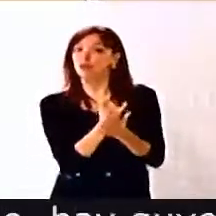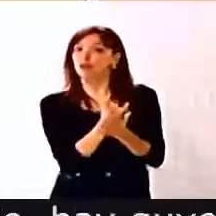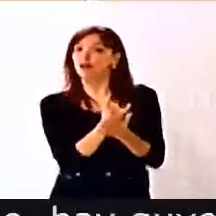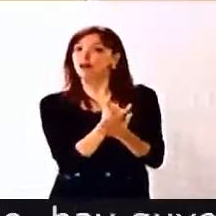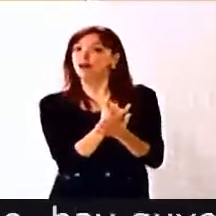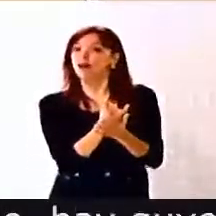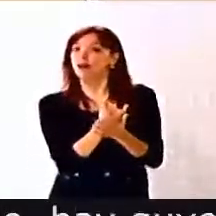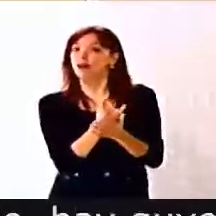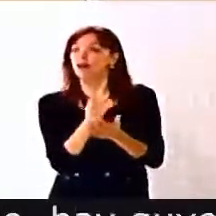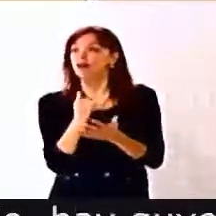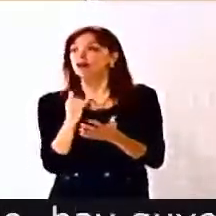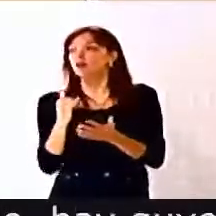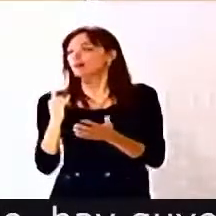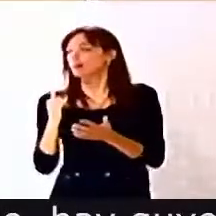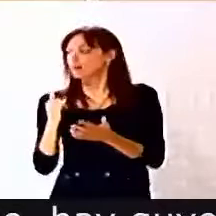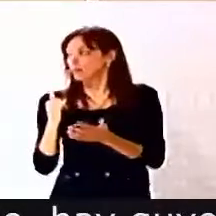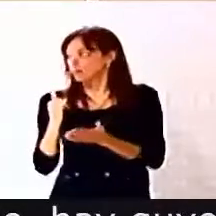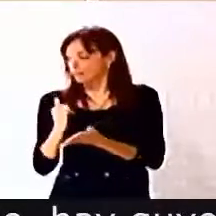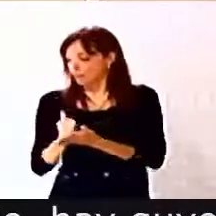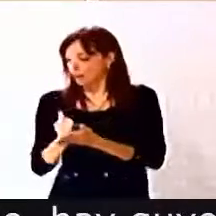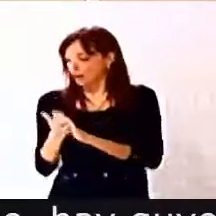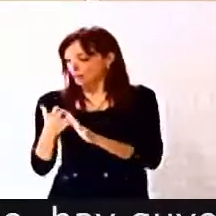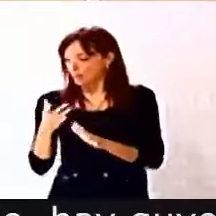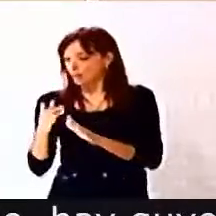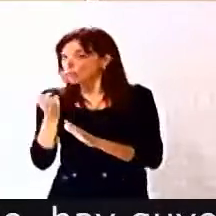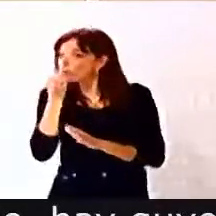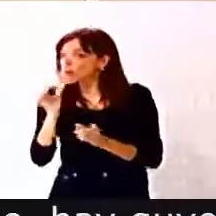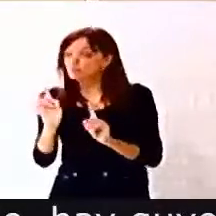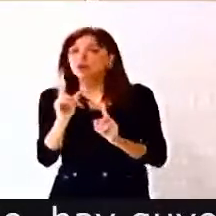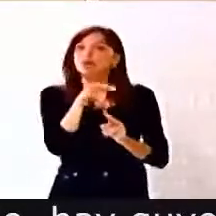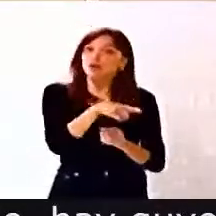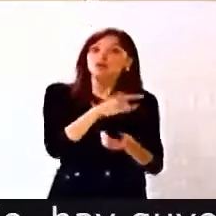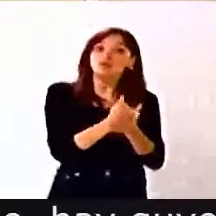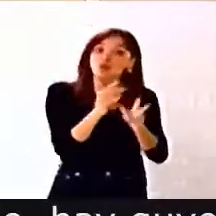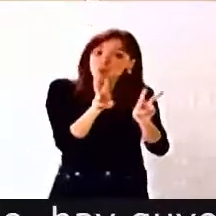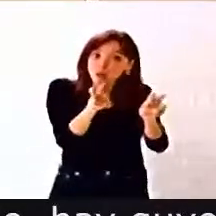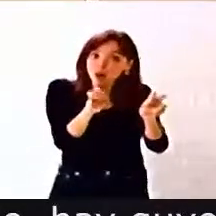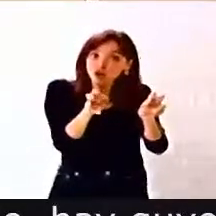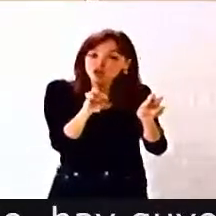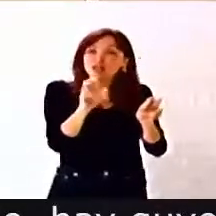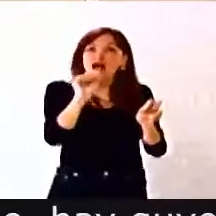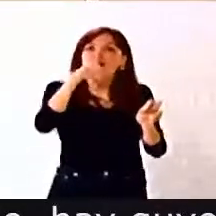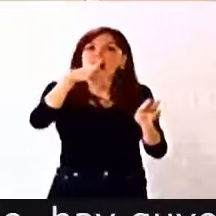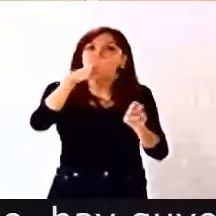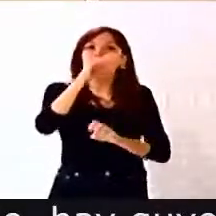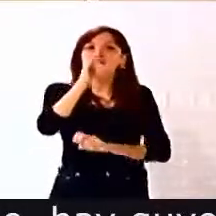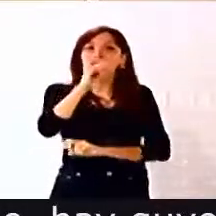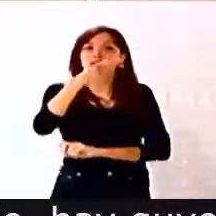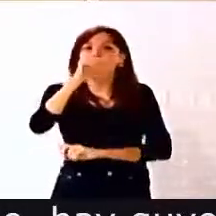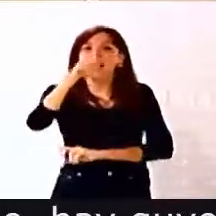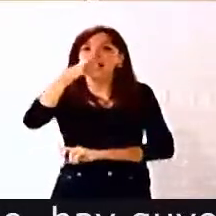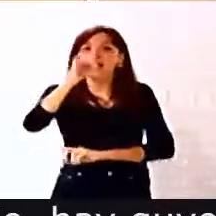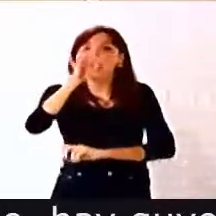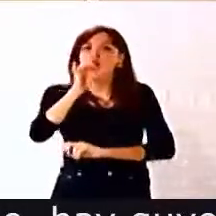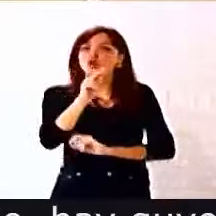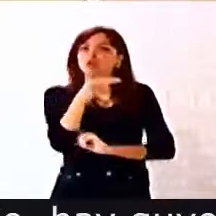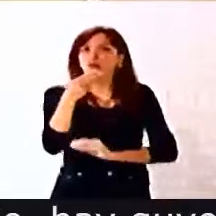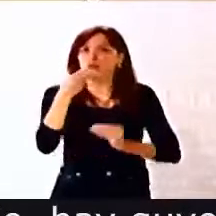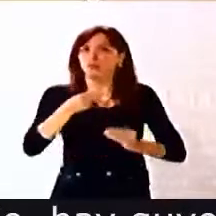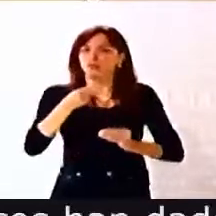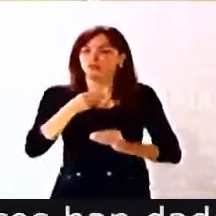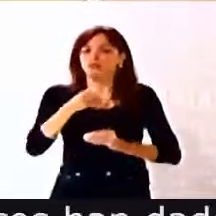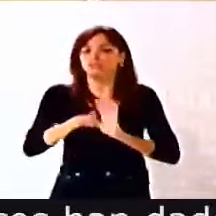test de anticuerpos no dieron el resultado que esperábamos, pero los test antigénicos sí han dado el resultado que esperábamos y seguiremos